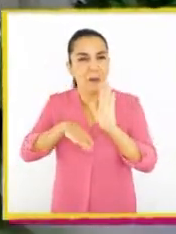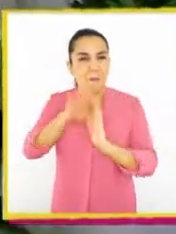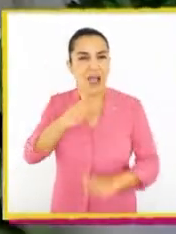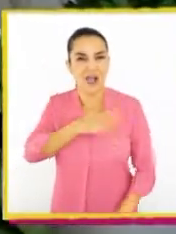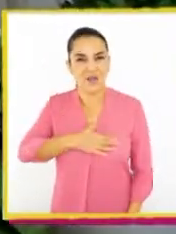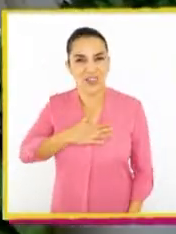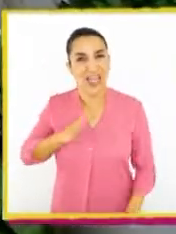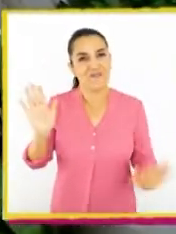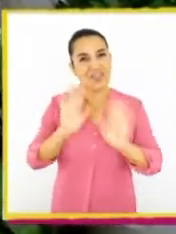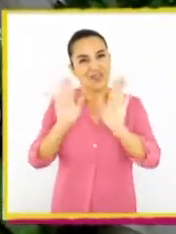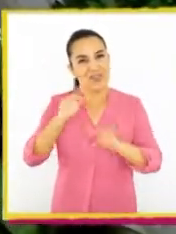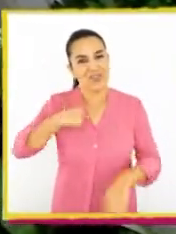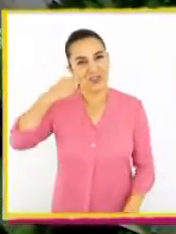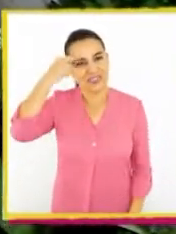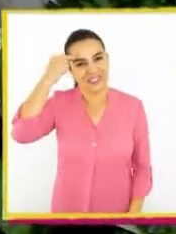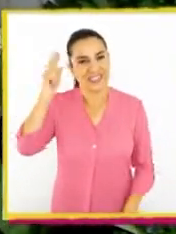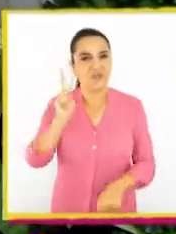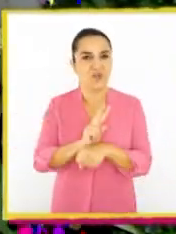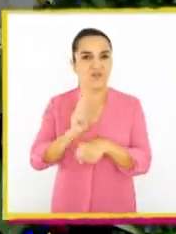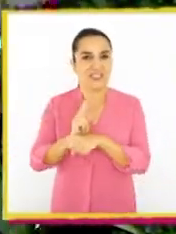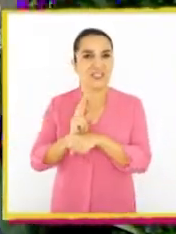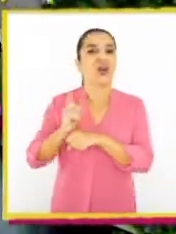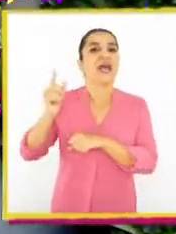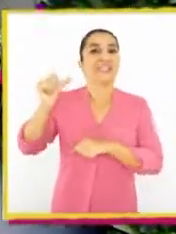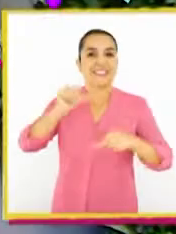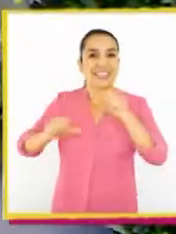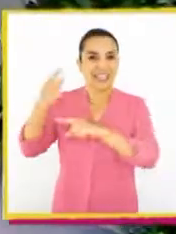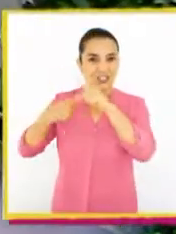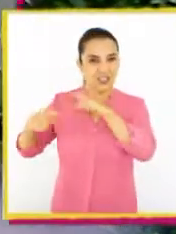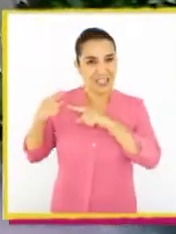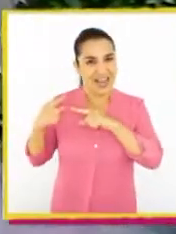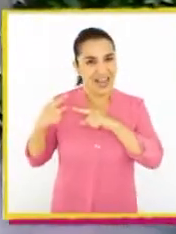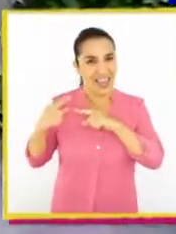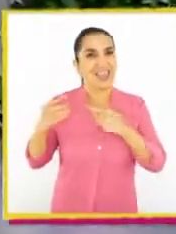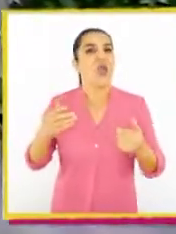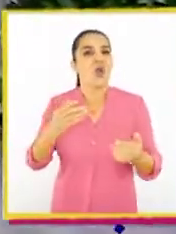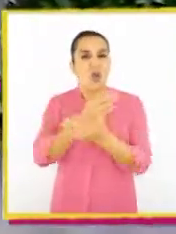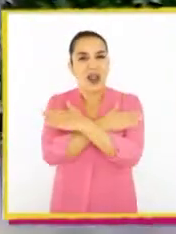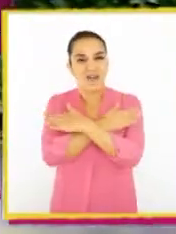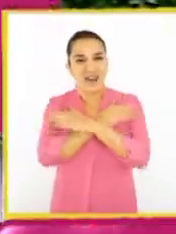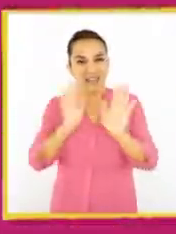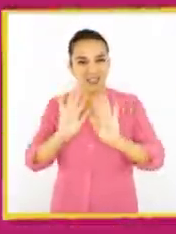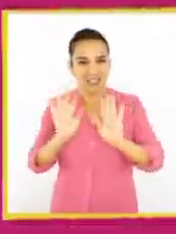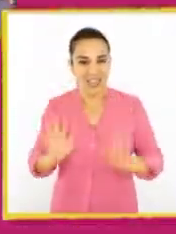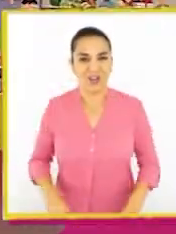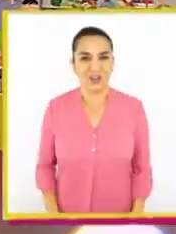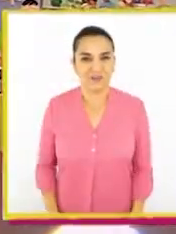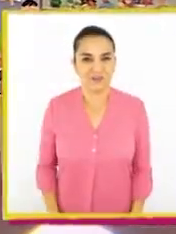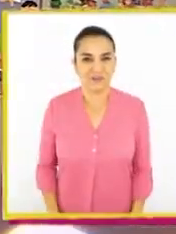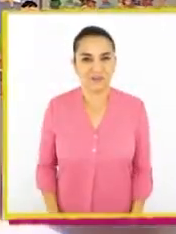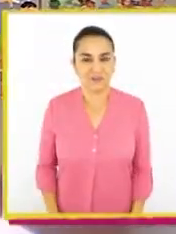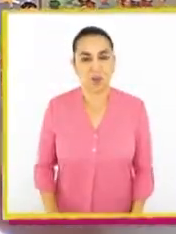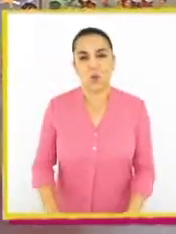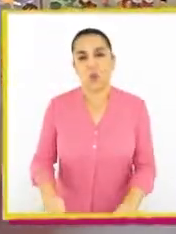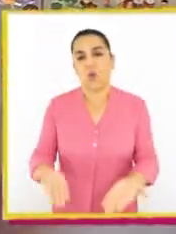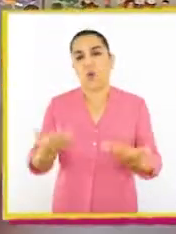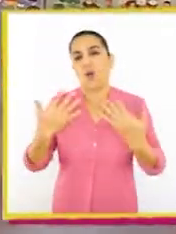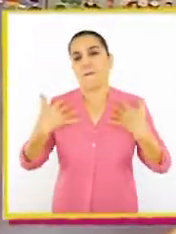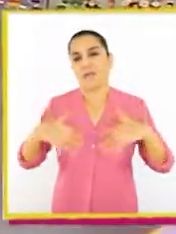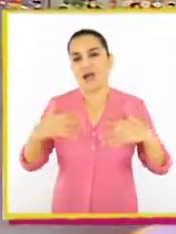temas que más les gustan. Me despido, soy César, su profesor de Ciencias Sociales. Les mando un abrazo. ¡Chao! César,